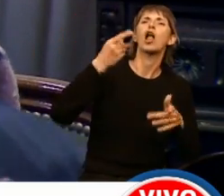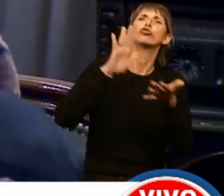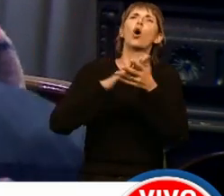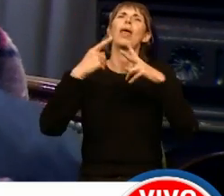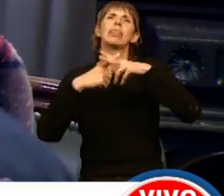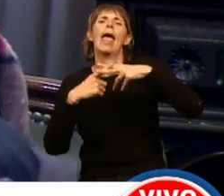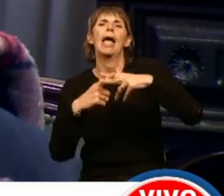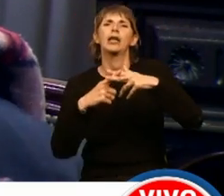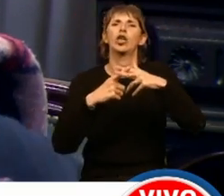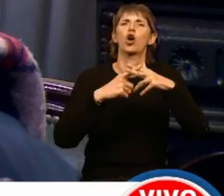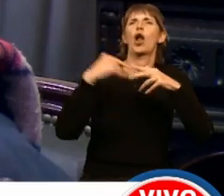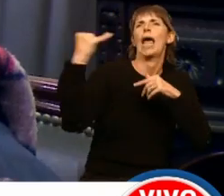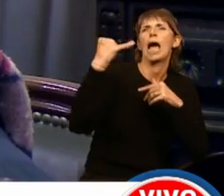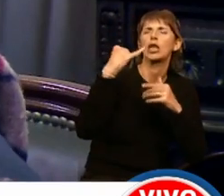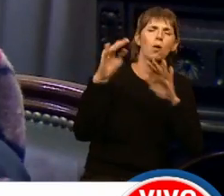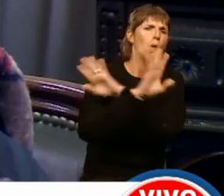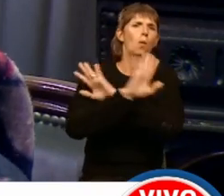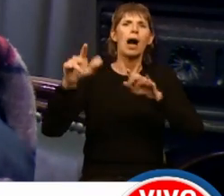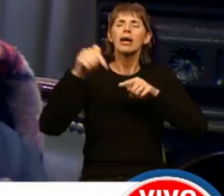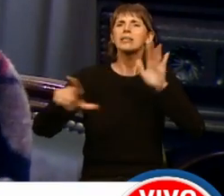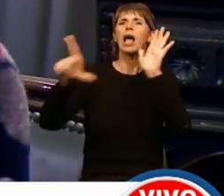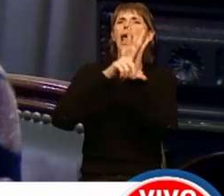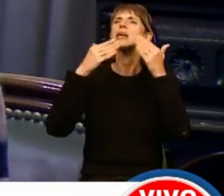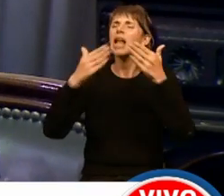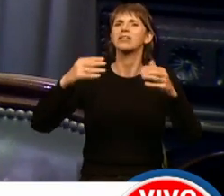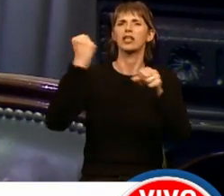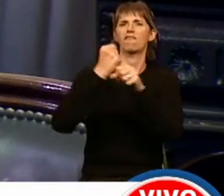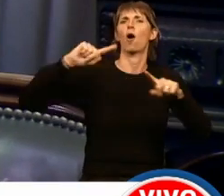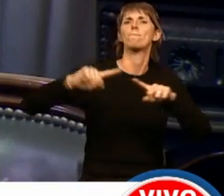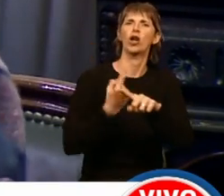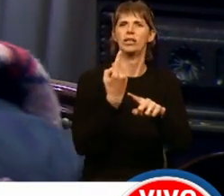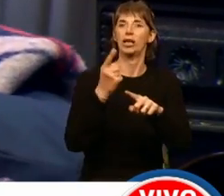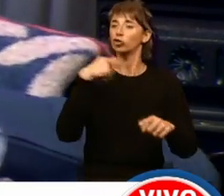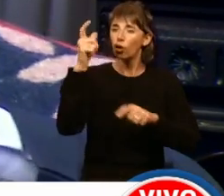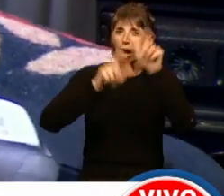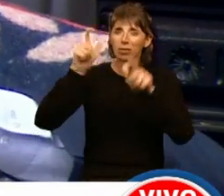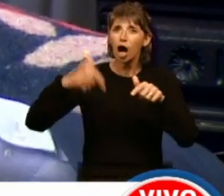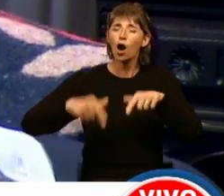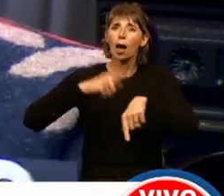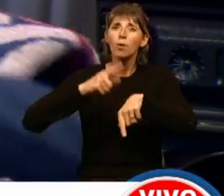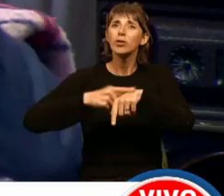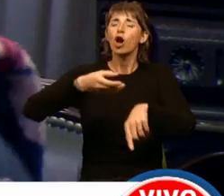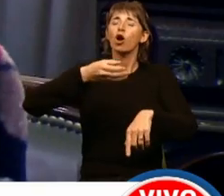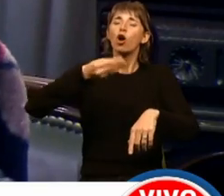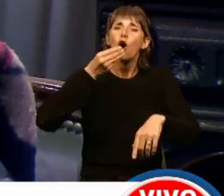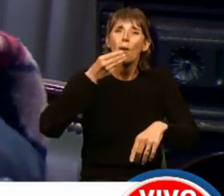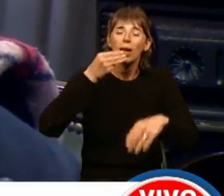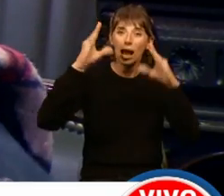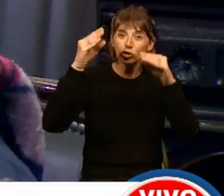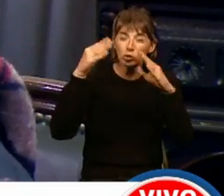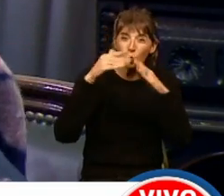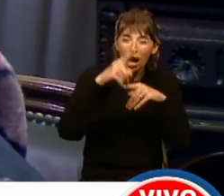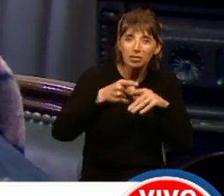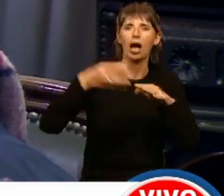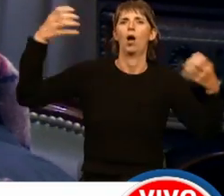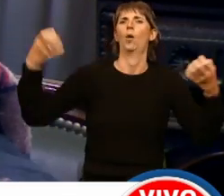esta es una ley de la política para todos aquellos que estén cenando en su casa levanten una copa brindé